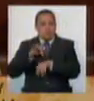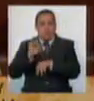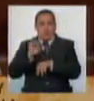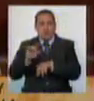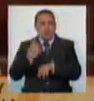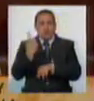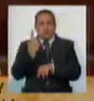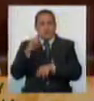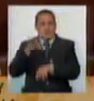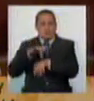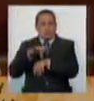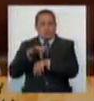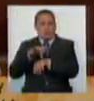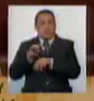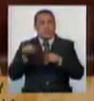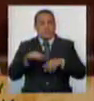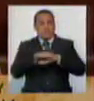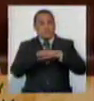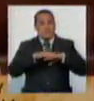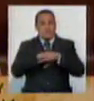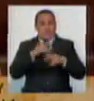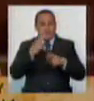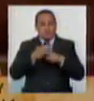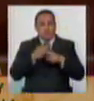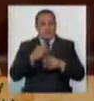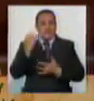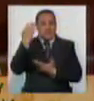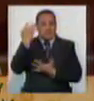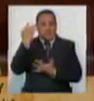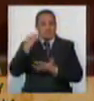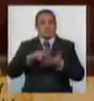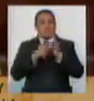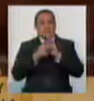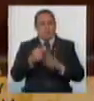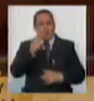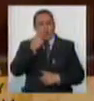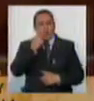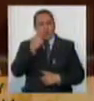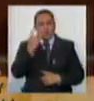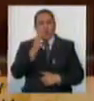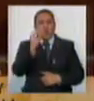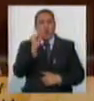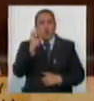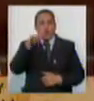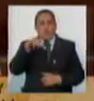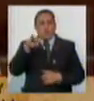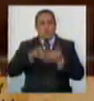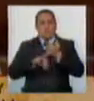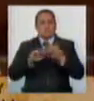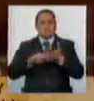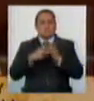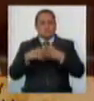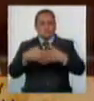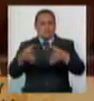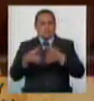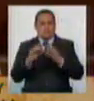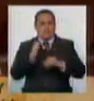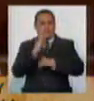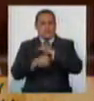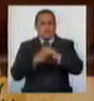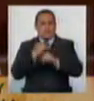razones, el Plan Esperanza tiene el reconocimiento de la Organización Mundial de la Salud por ser un programa